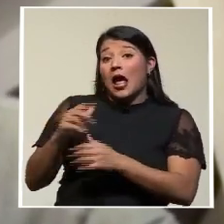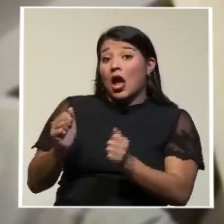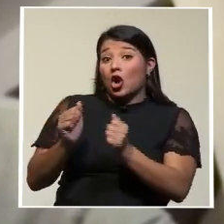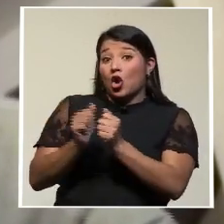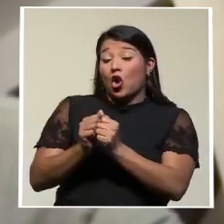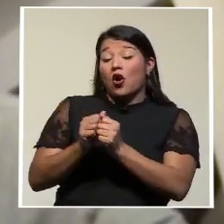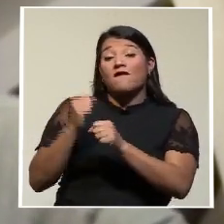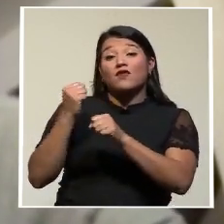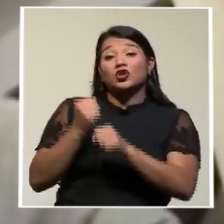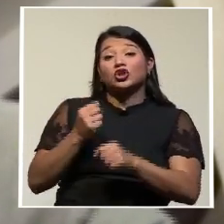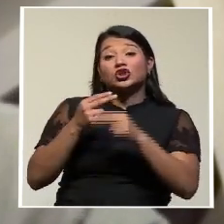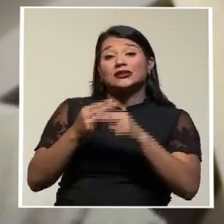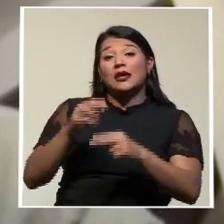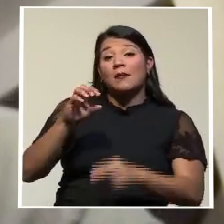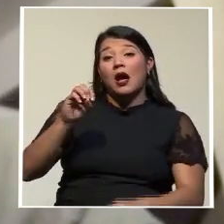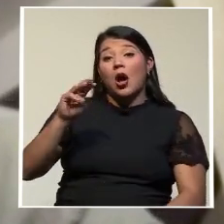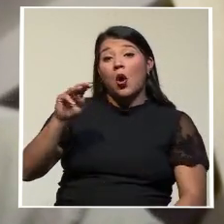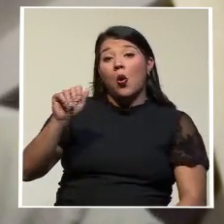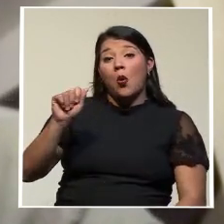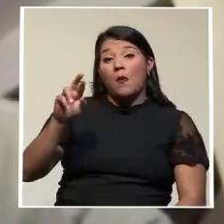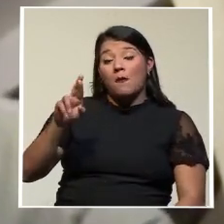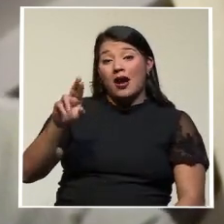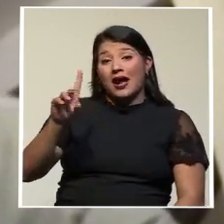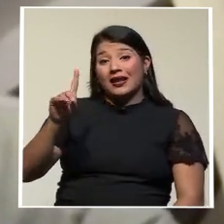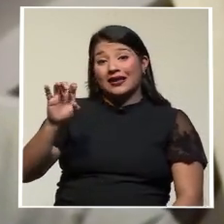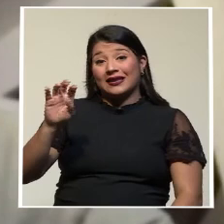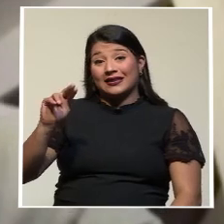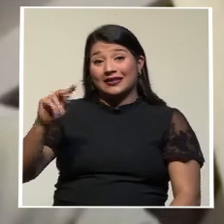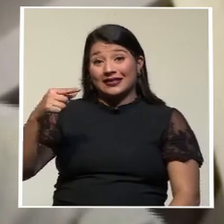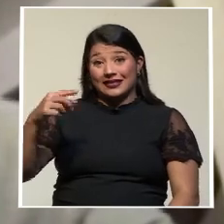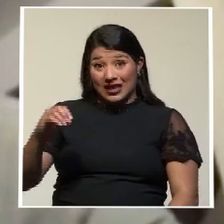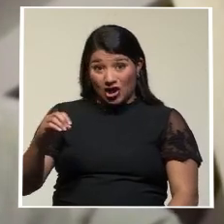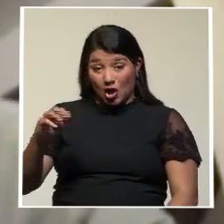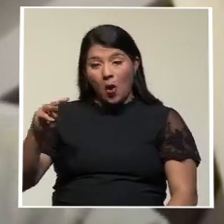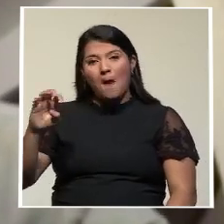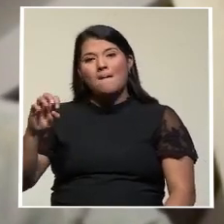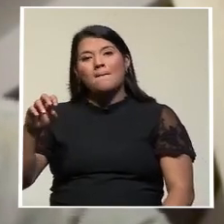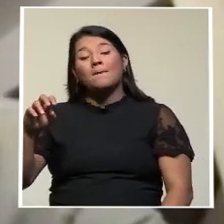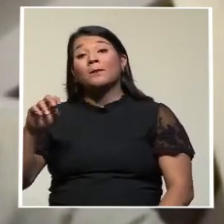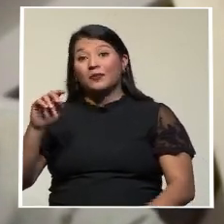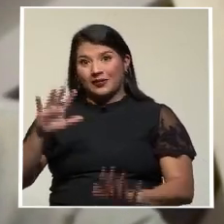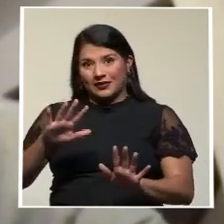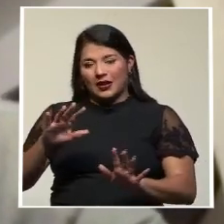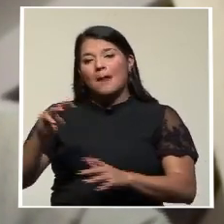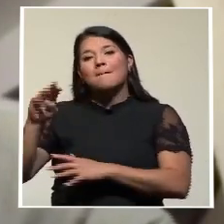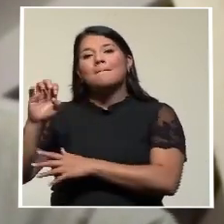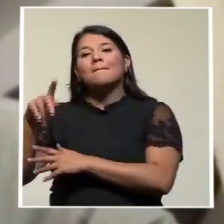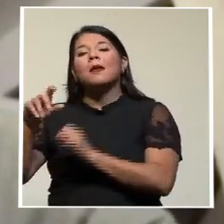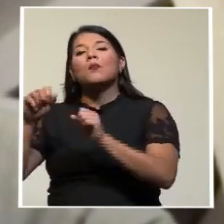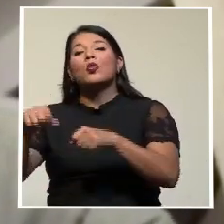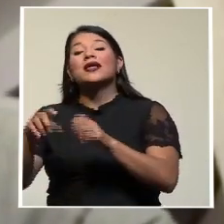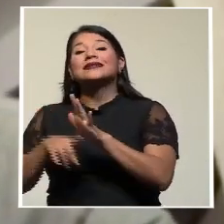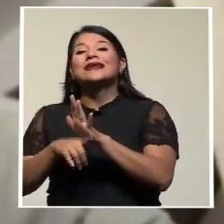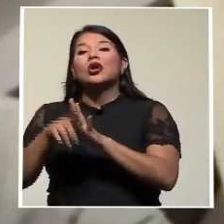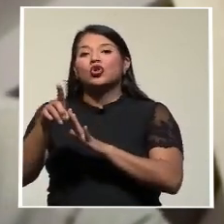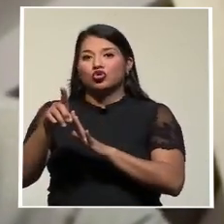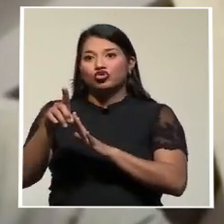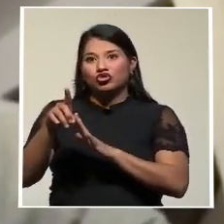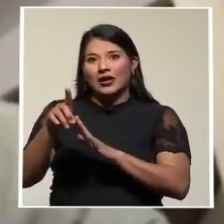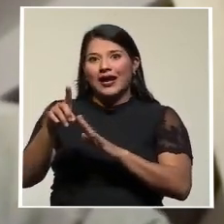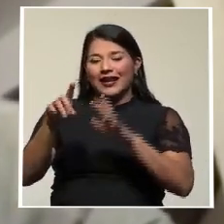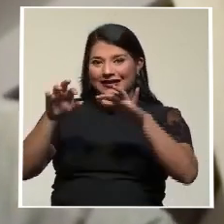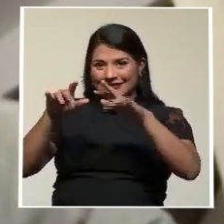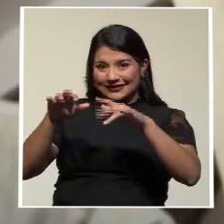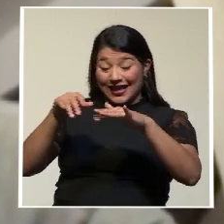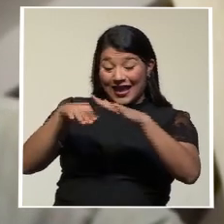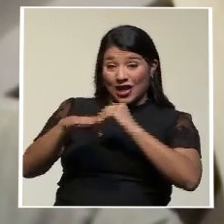Omar Dengo pueda desarrollar toda la parte de conectividad de los centros educativos del país, utilizando los